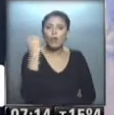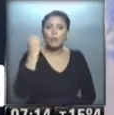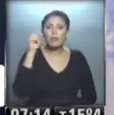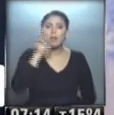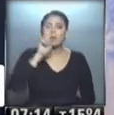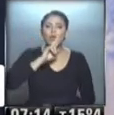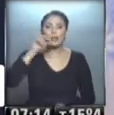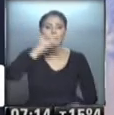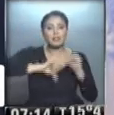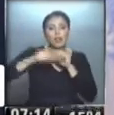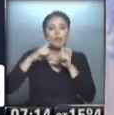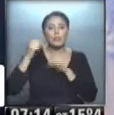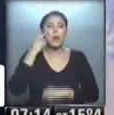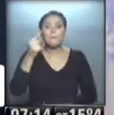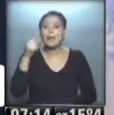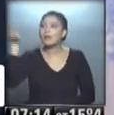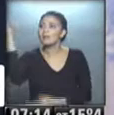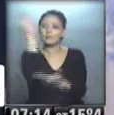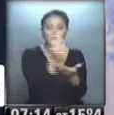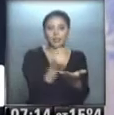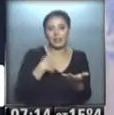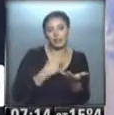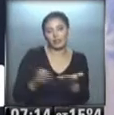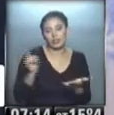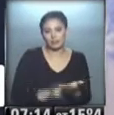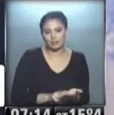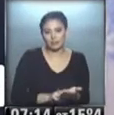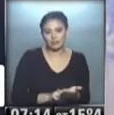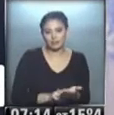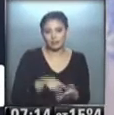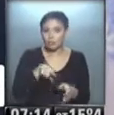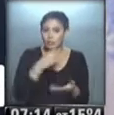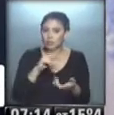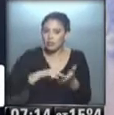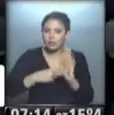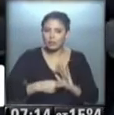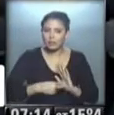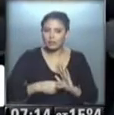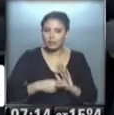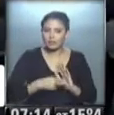científica número 1000 que ha vuelto a la argentina todo un símbolo